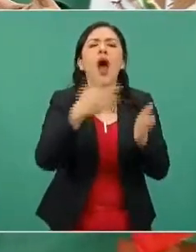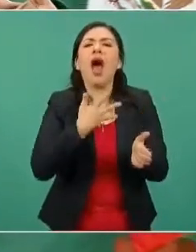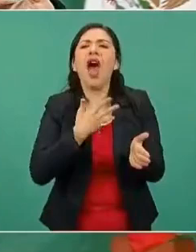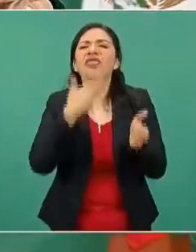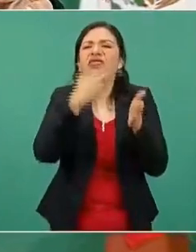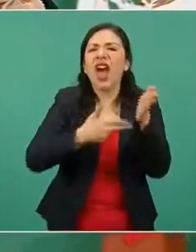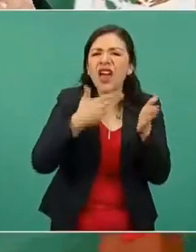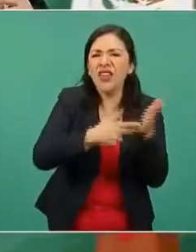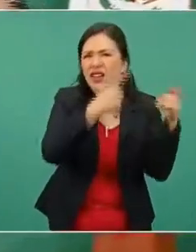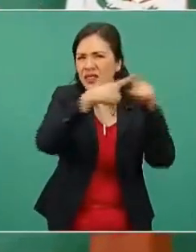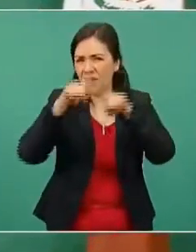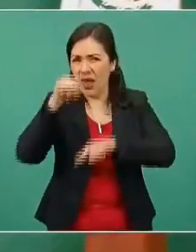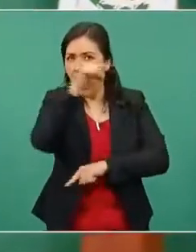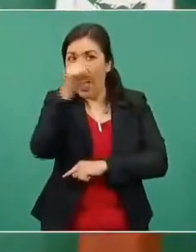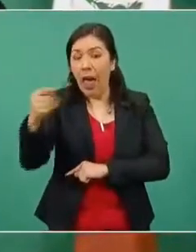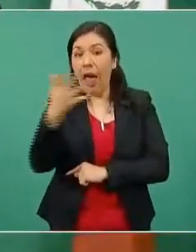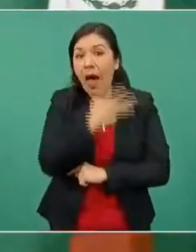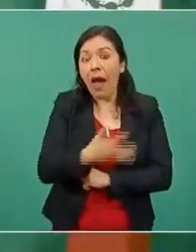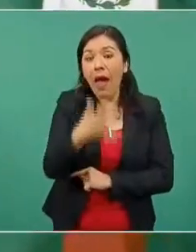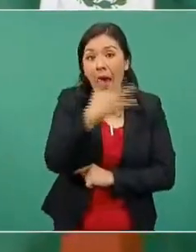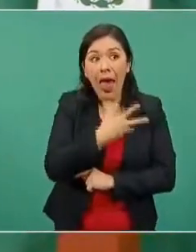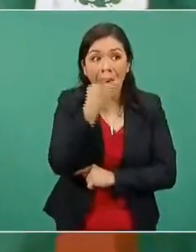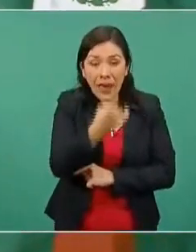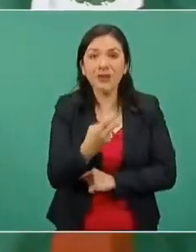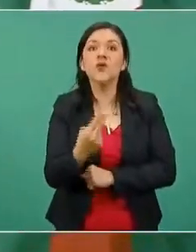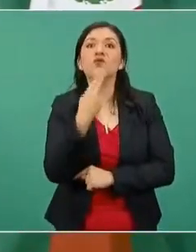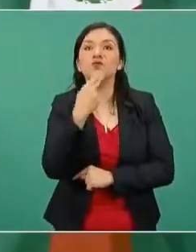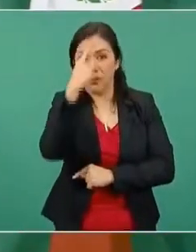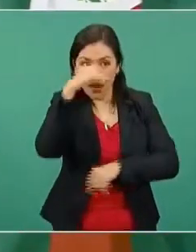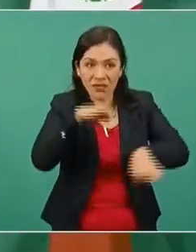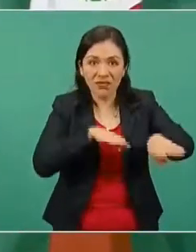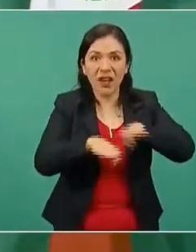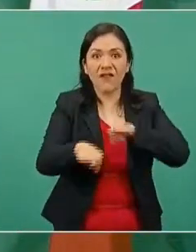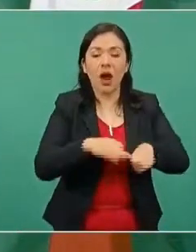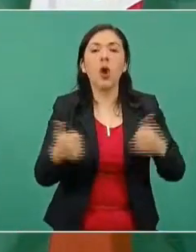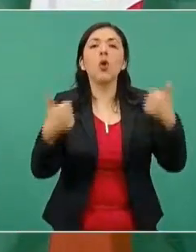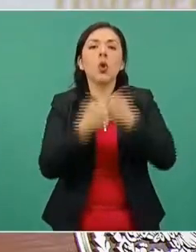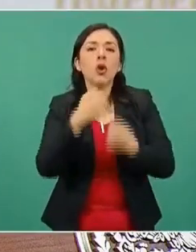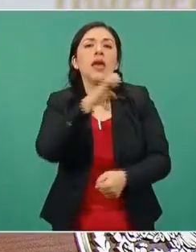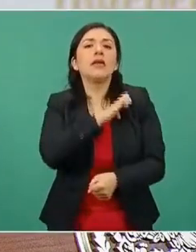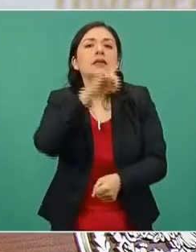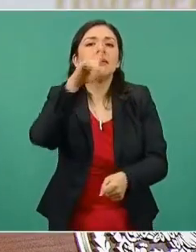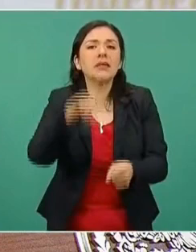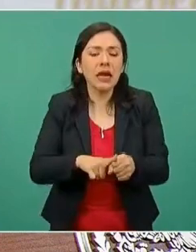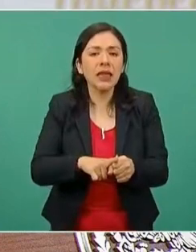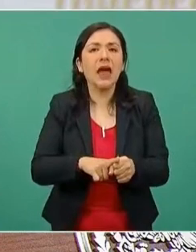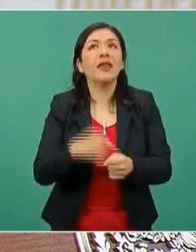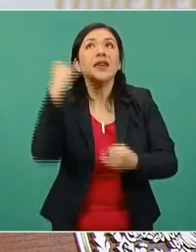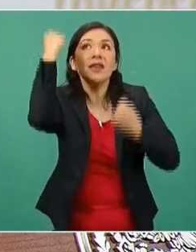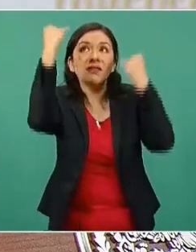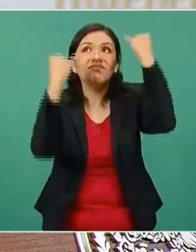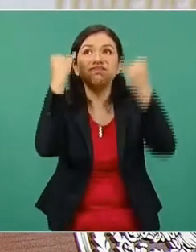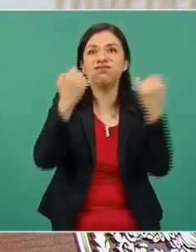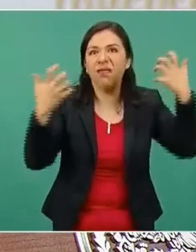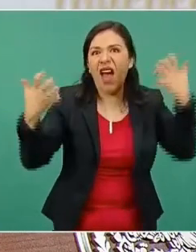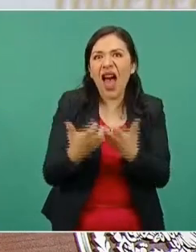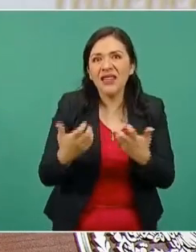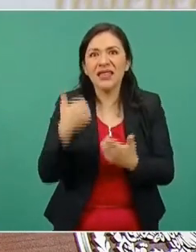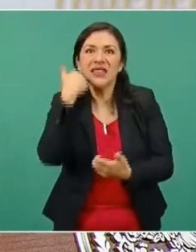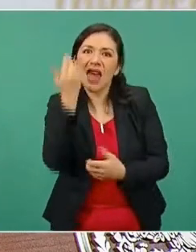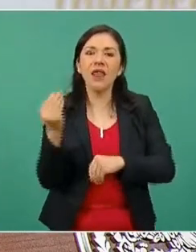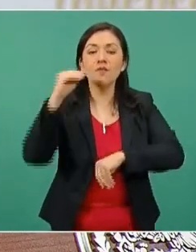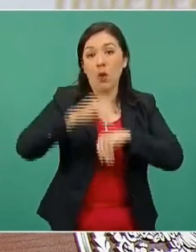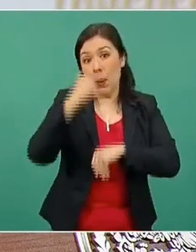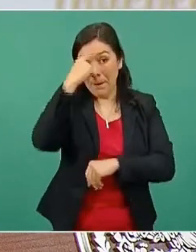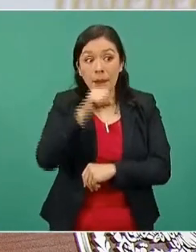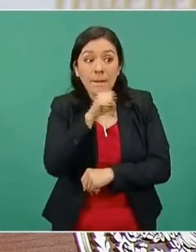refinerías y con la especialidad, la creatividad de